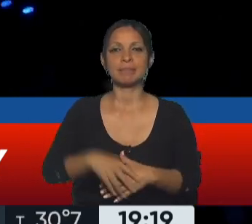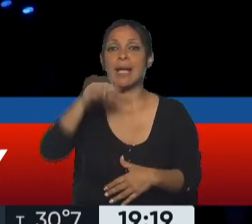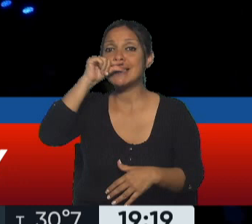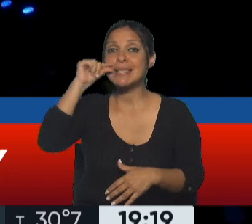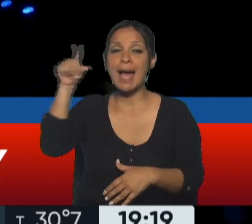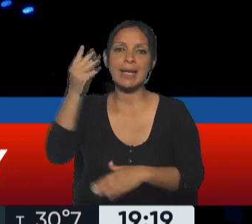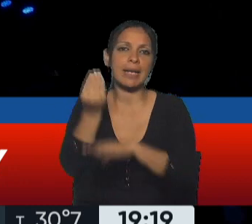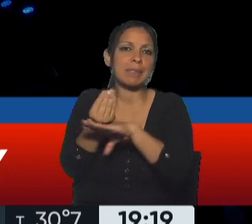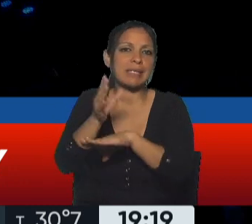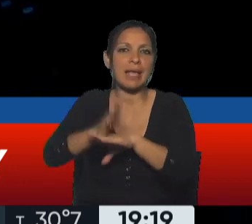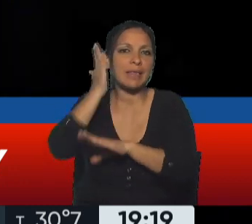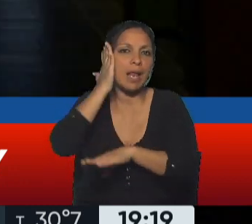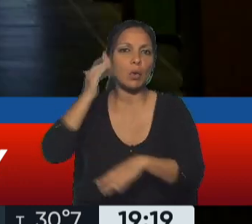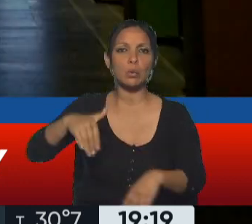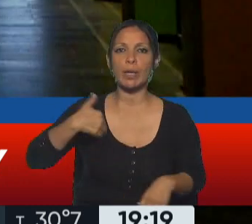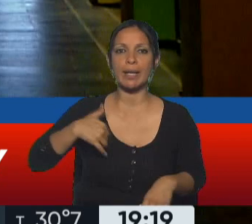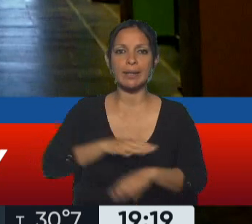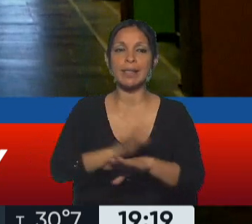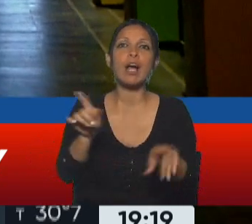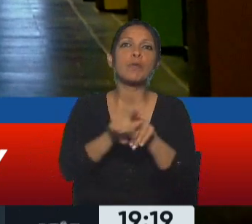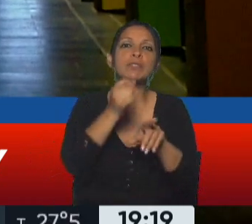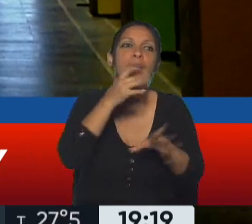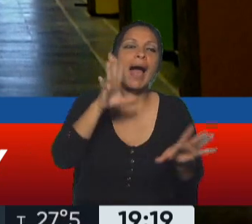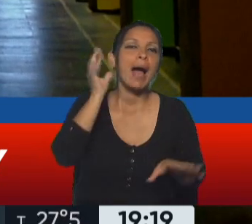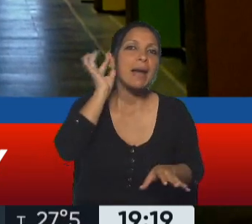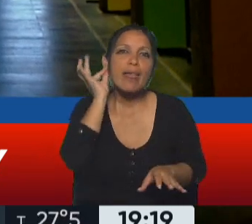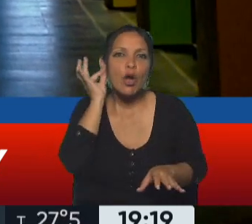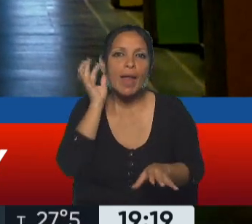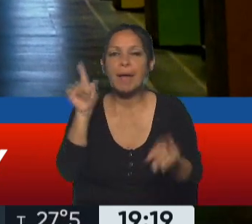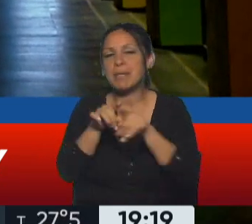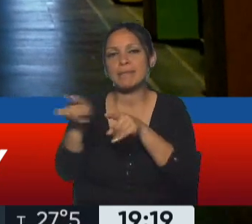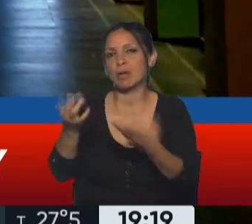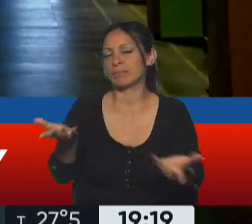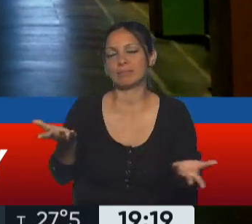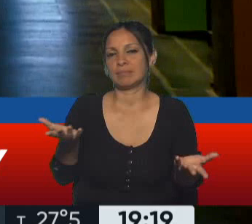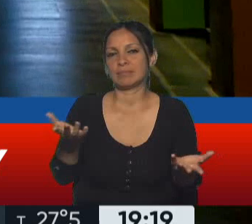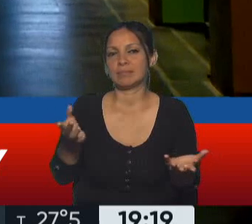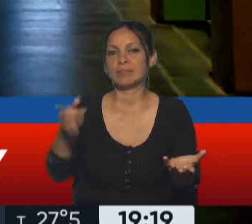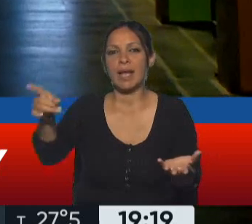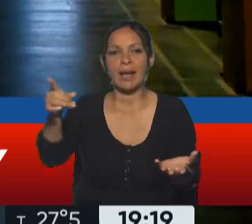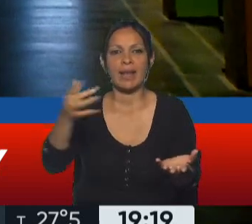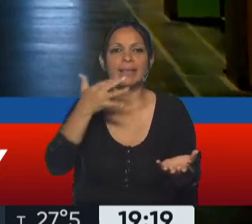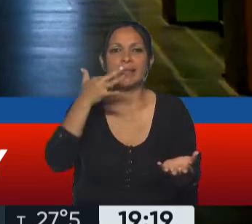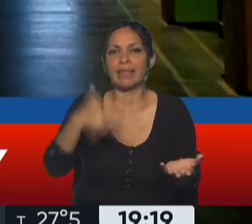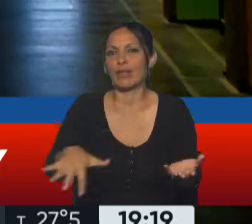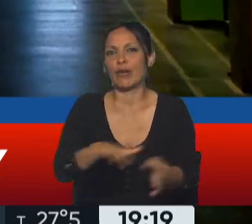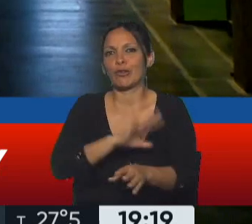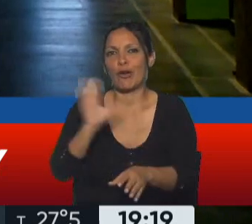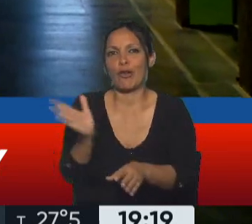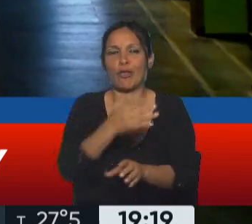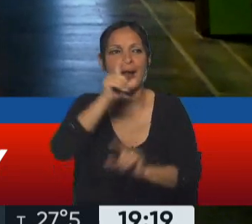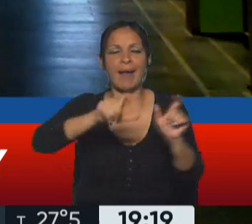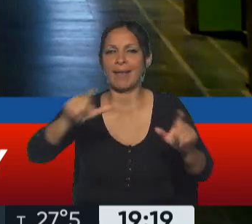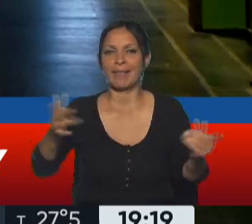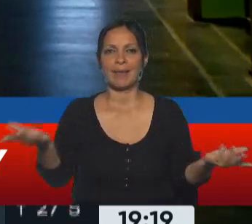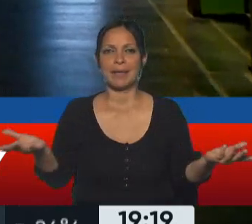así como para mí, para tipo, nivel Maradona, ¿entendés? Para mí es un chabón que entendió mucho al humano,